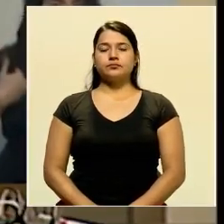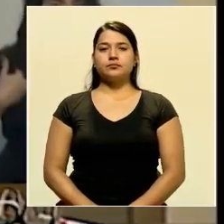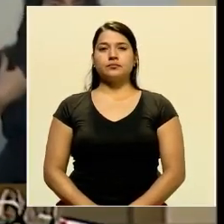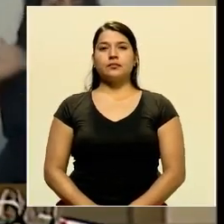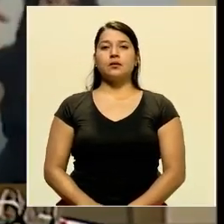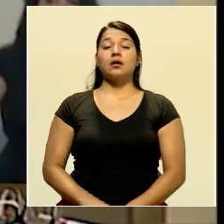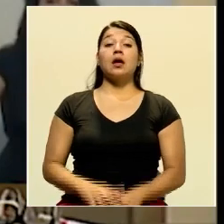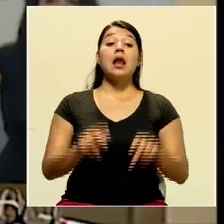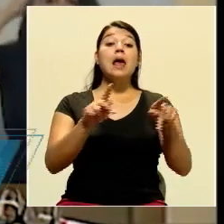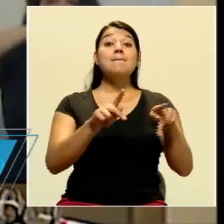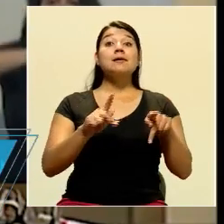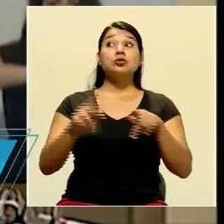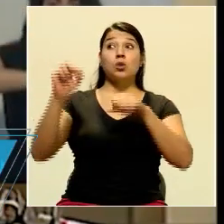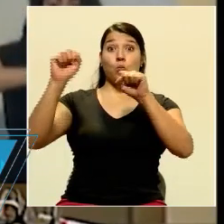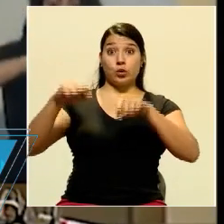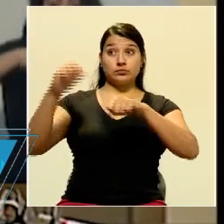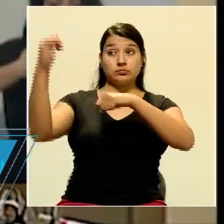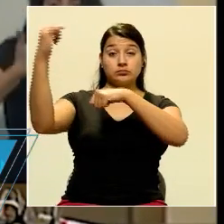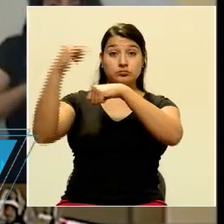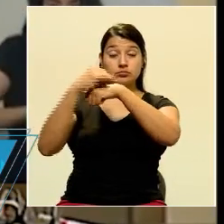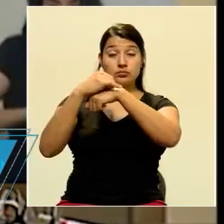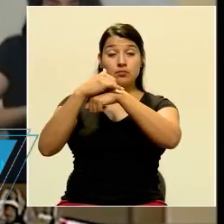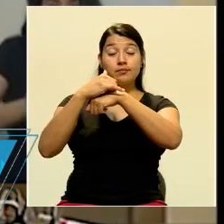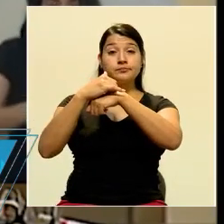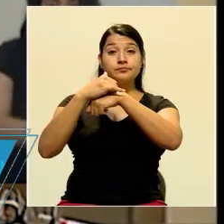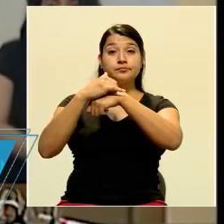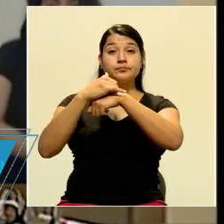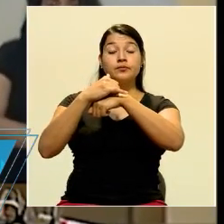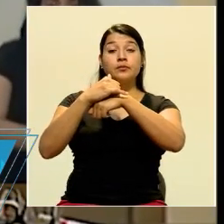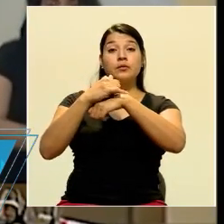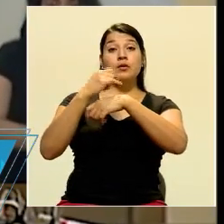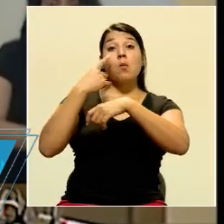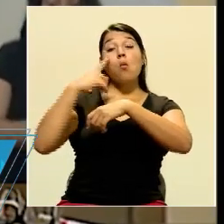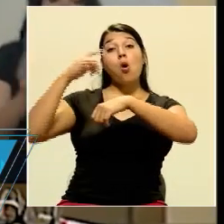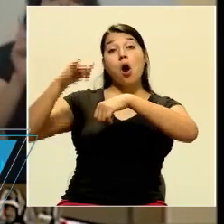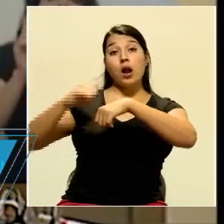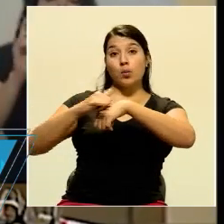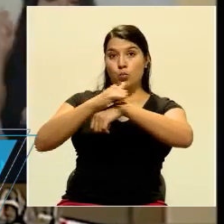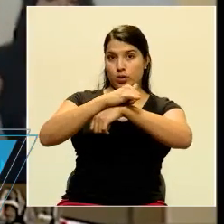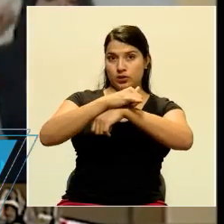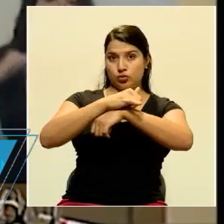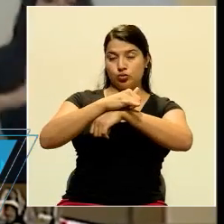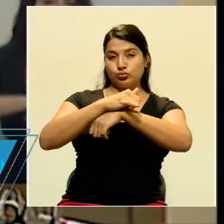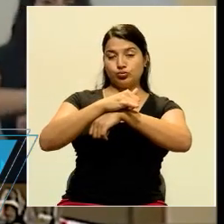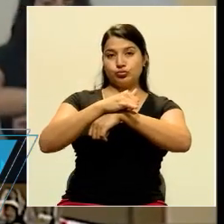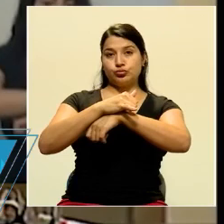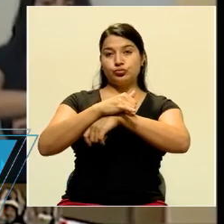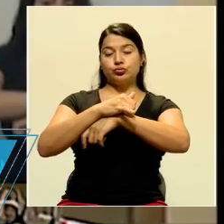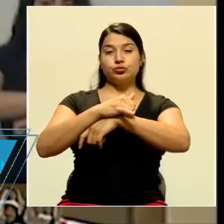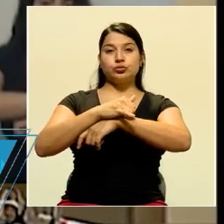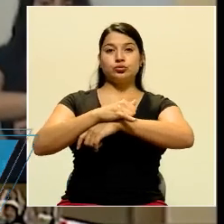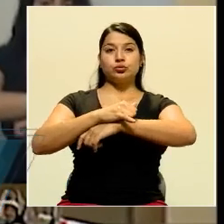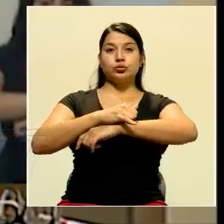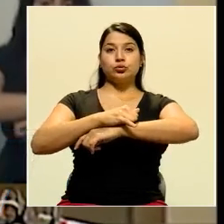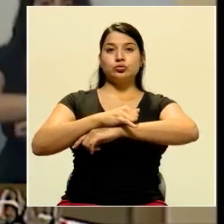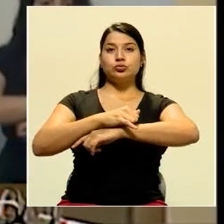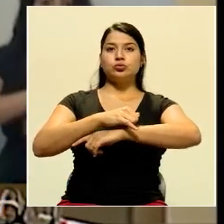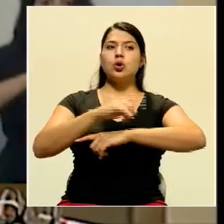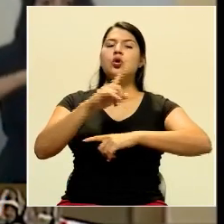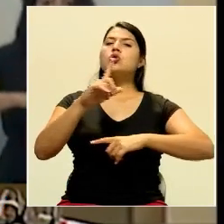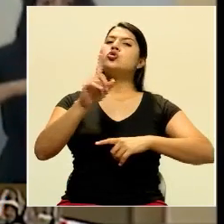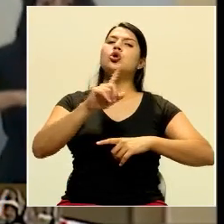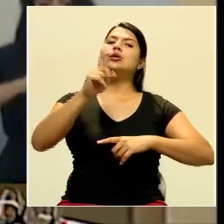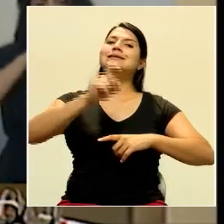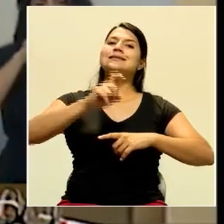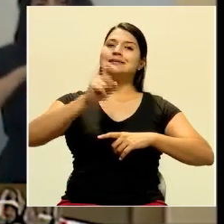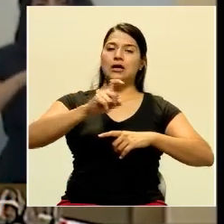Los vuelos pueden ingresar al país a través de aeropuertos que no necesariamente están en ciudades